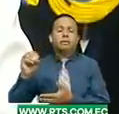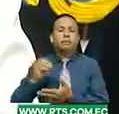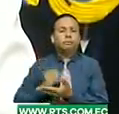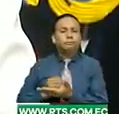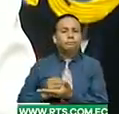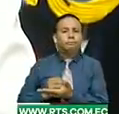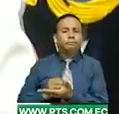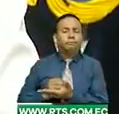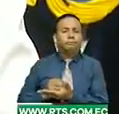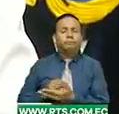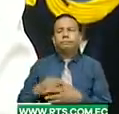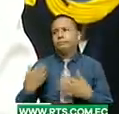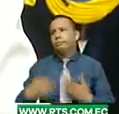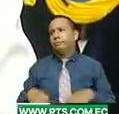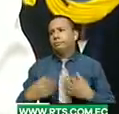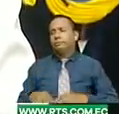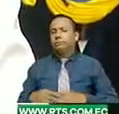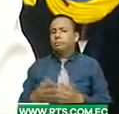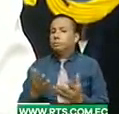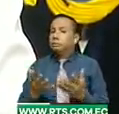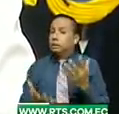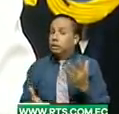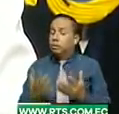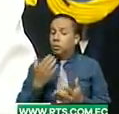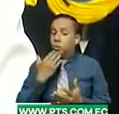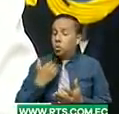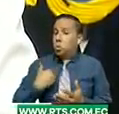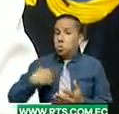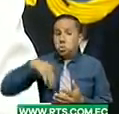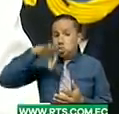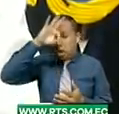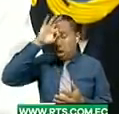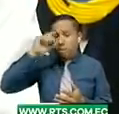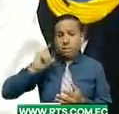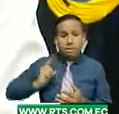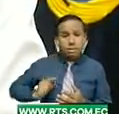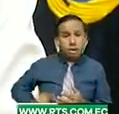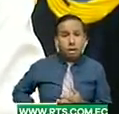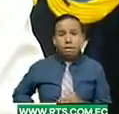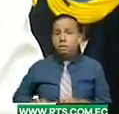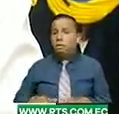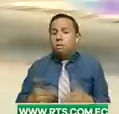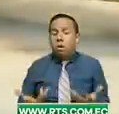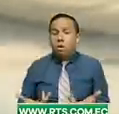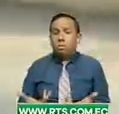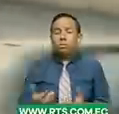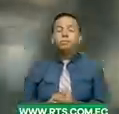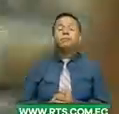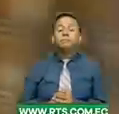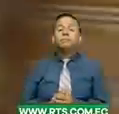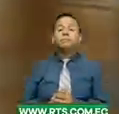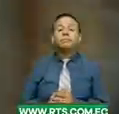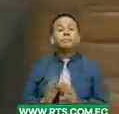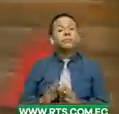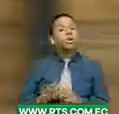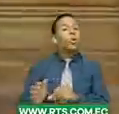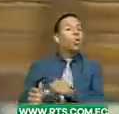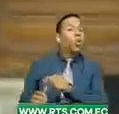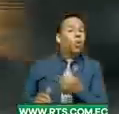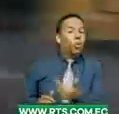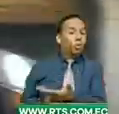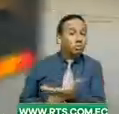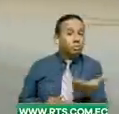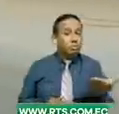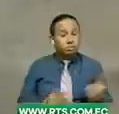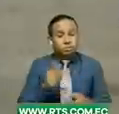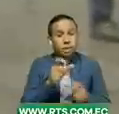es más que 1.600, tal vez no conocía ese detalle o no sé ya si se refiere a otra cosa. En la otra mitad, usuarios